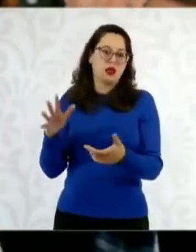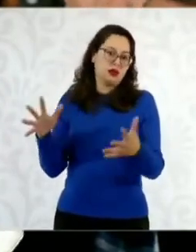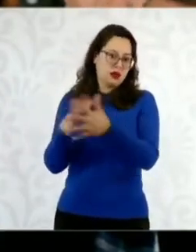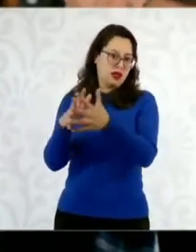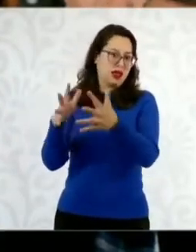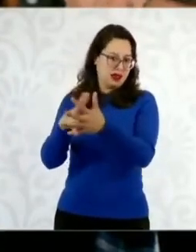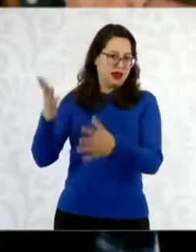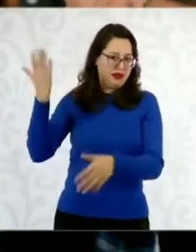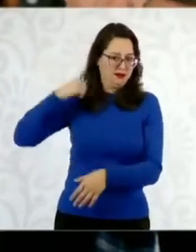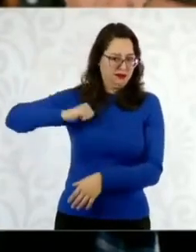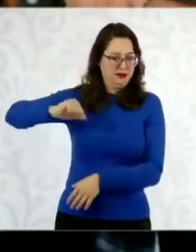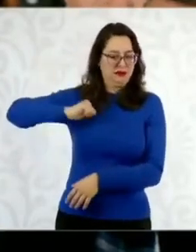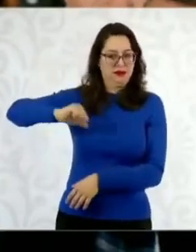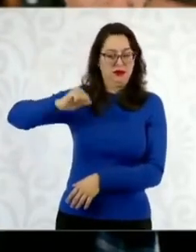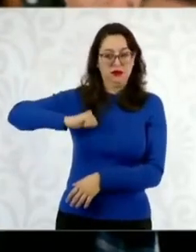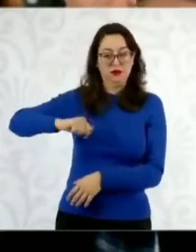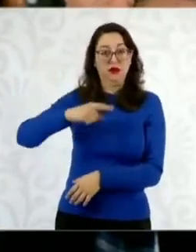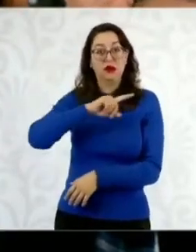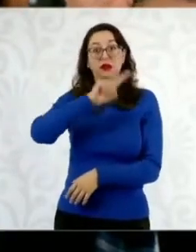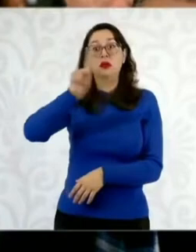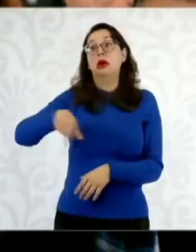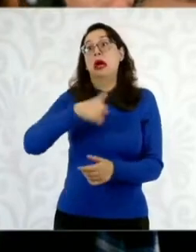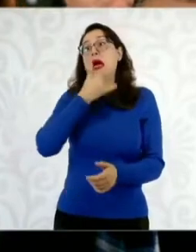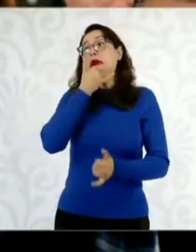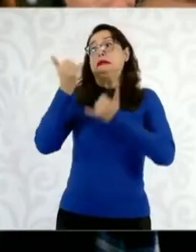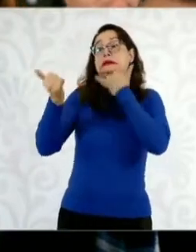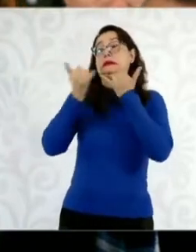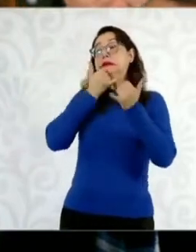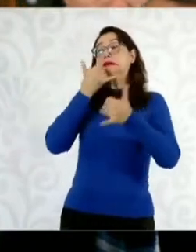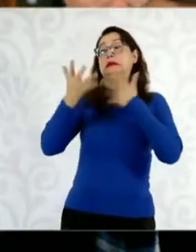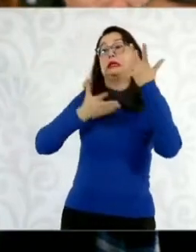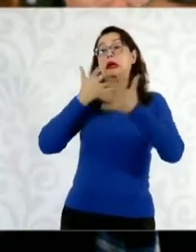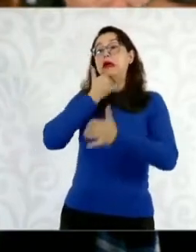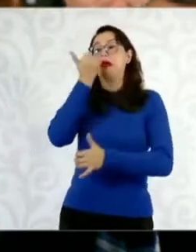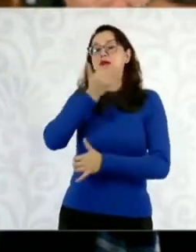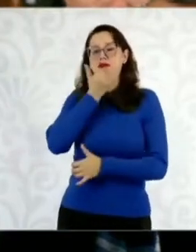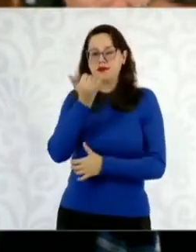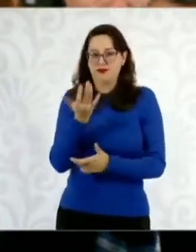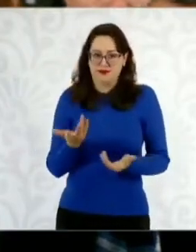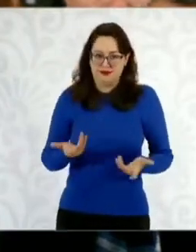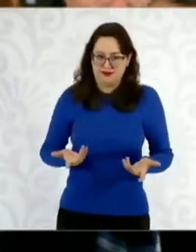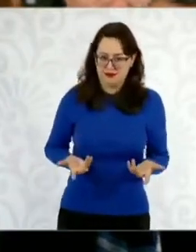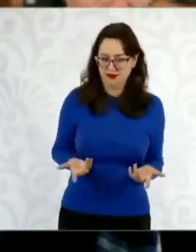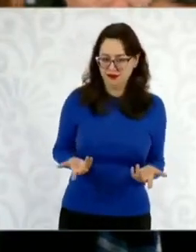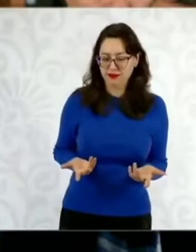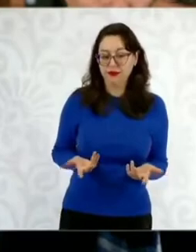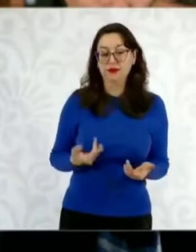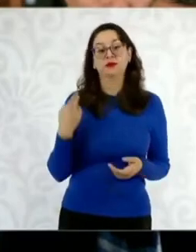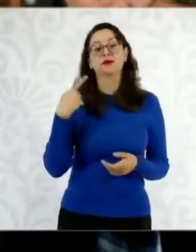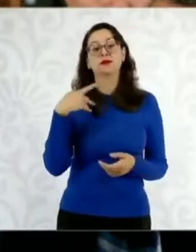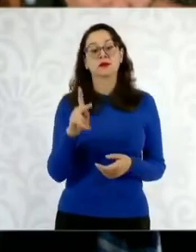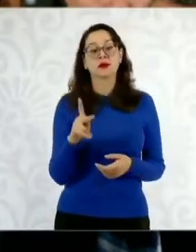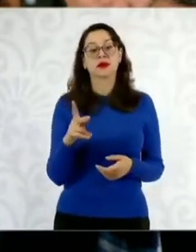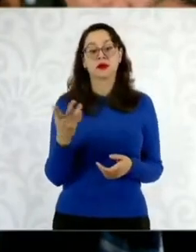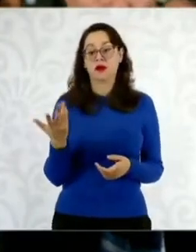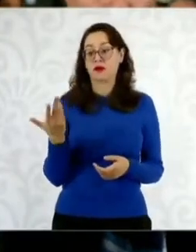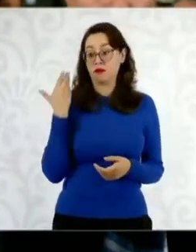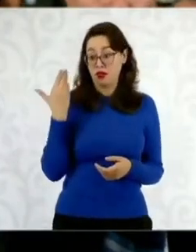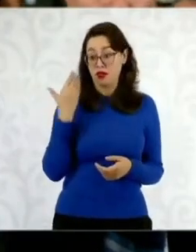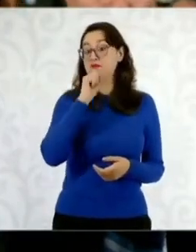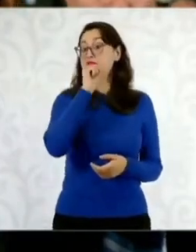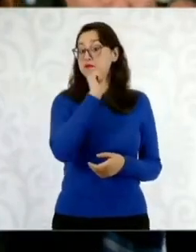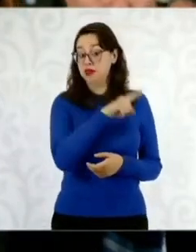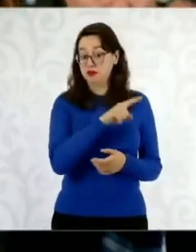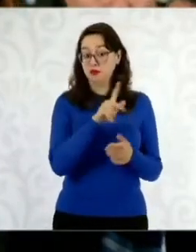al planeta y a los iraquíes. Pero más allá de eso, también el New York Times recientemente